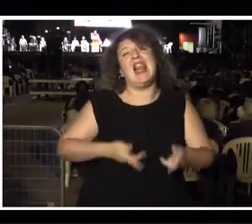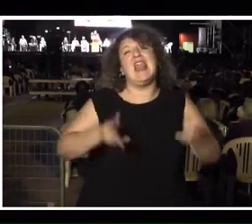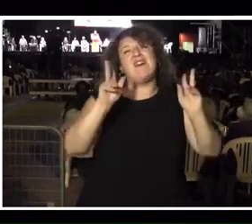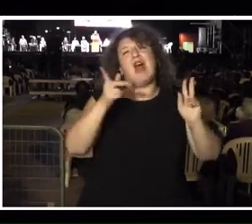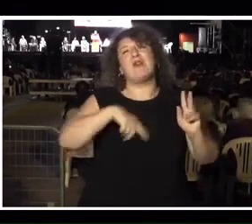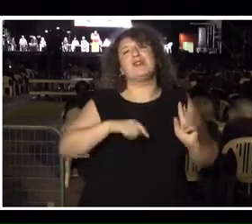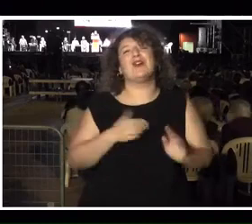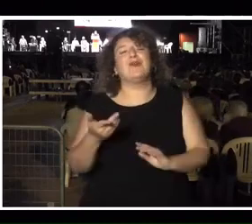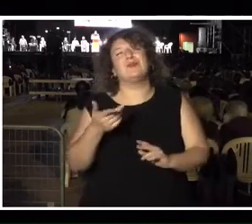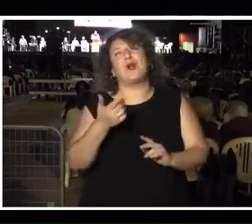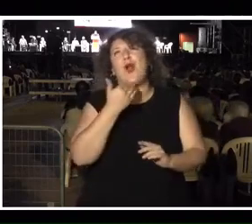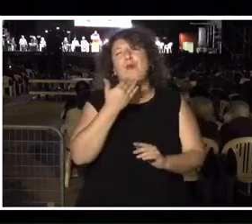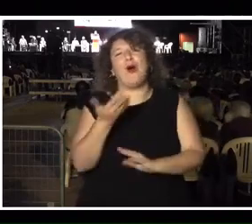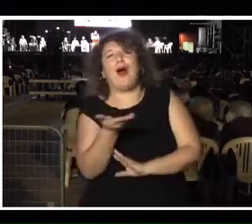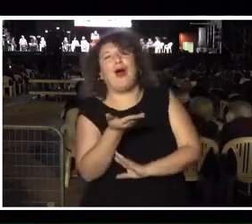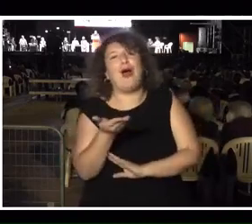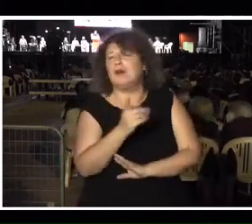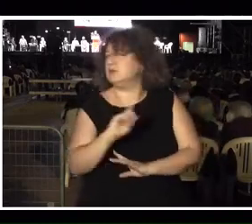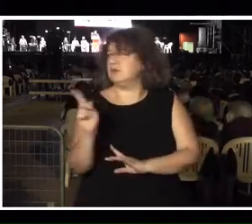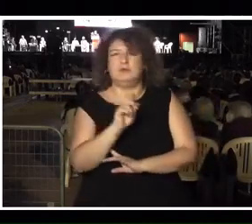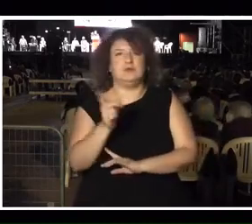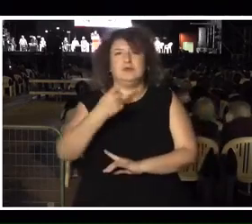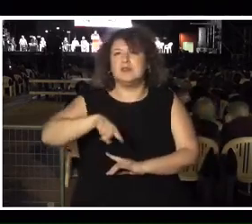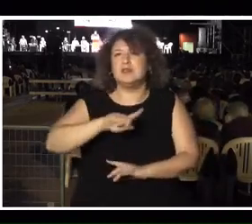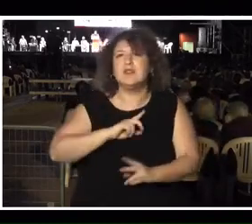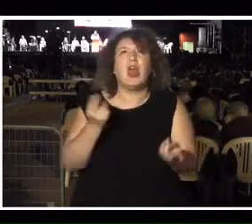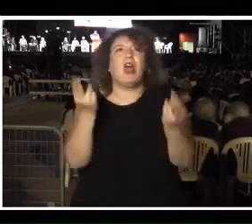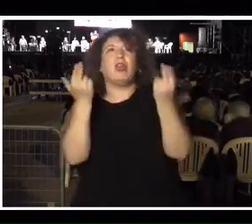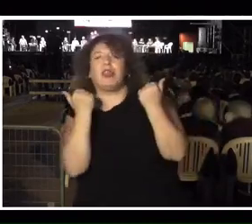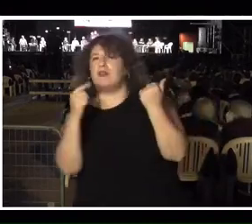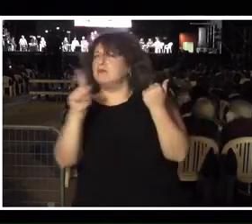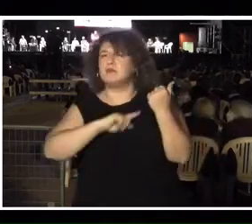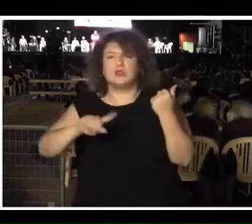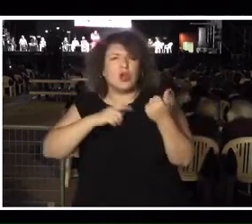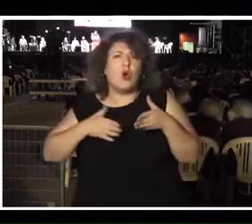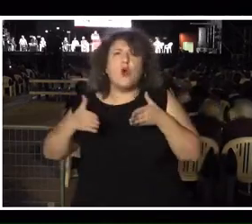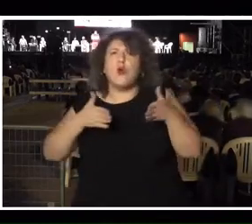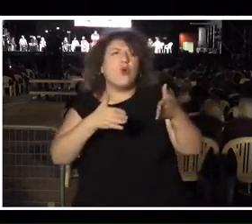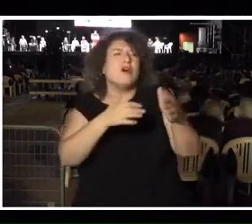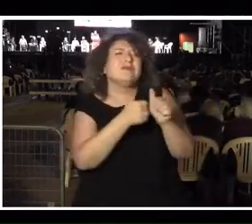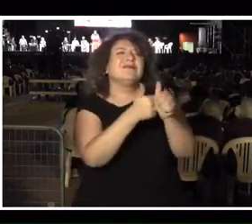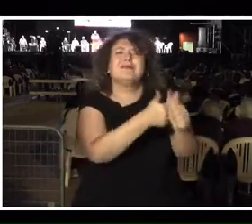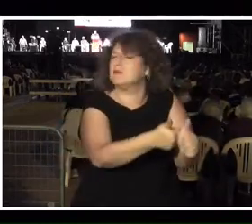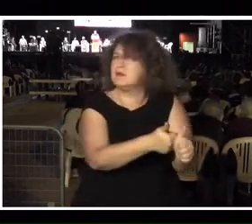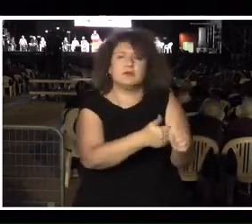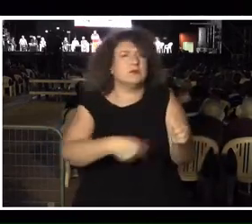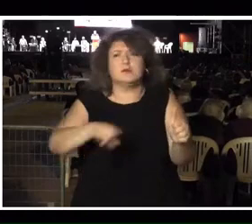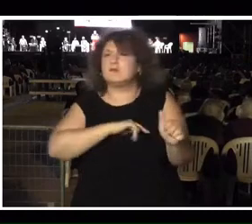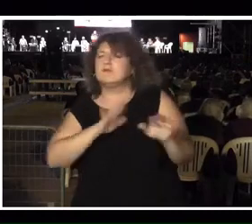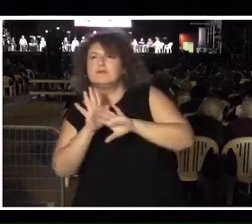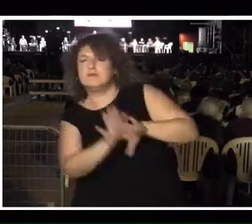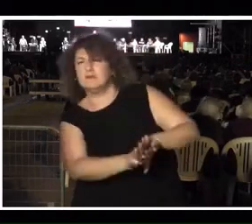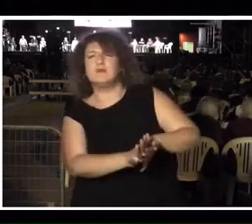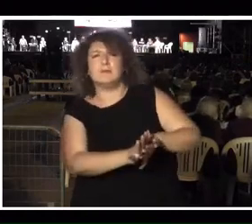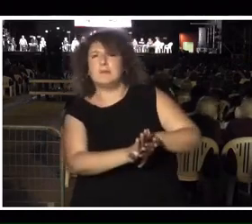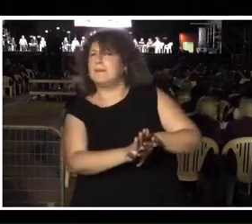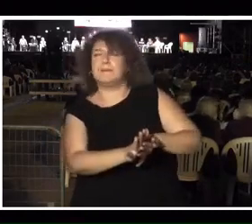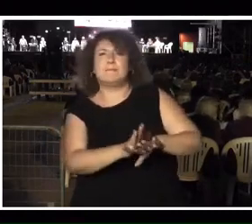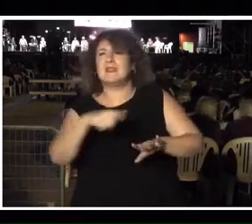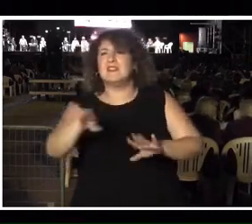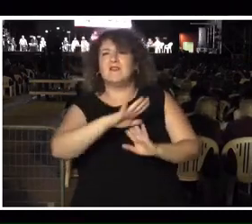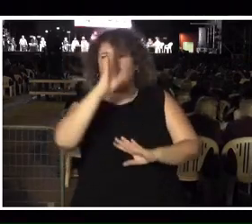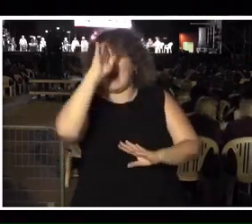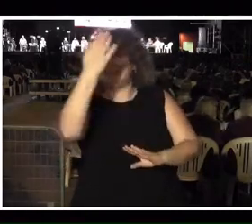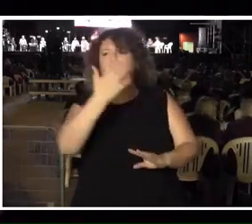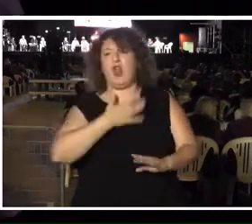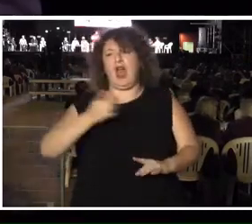subalterno en el engranaje del régimen no puede ser el camino del PC. Emprender esa senda sería, sencillamente, una traición a nuestra